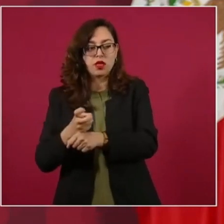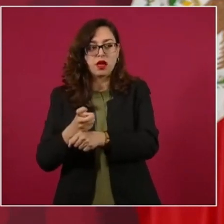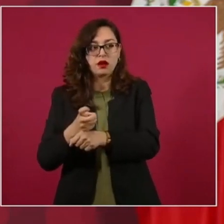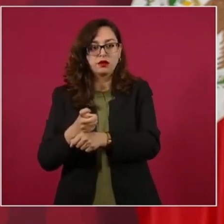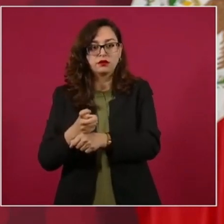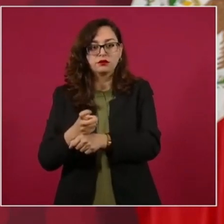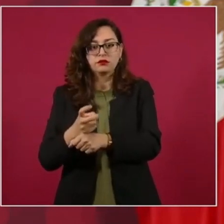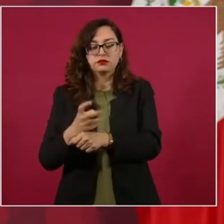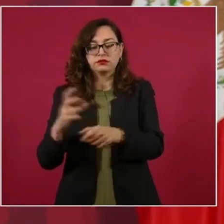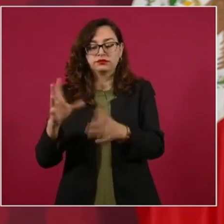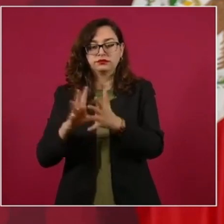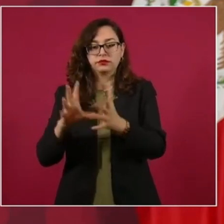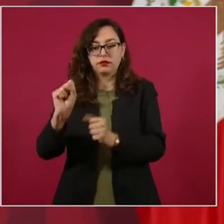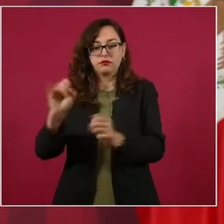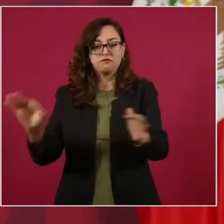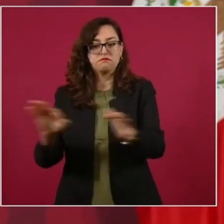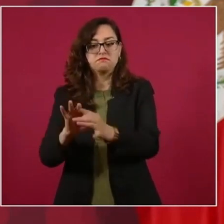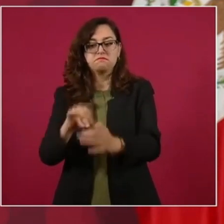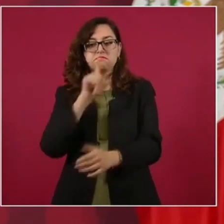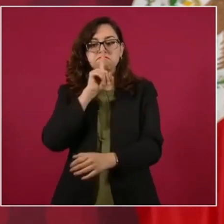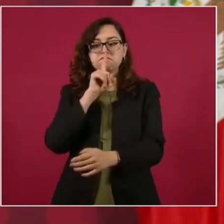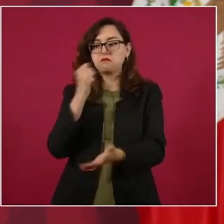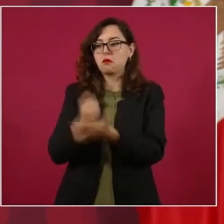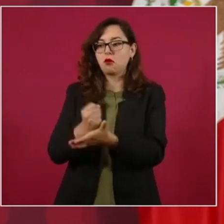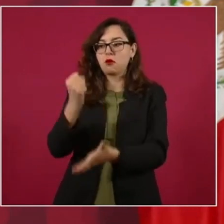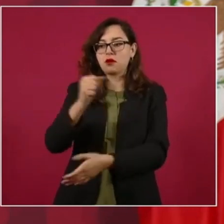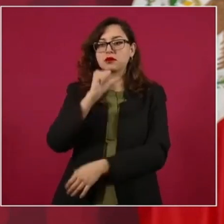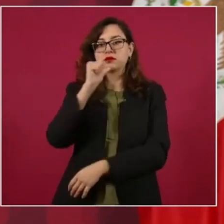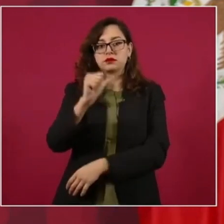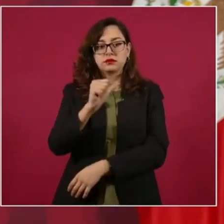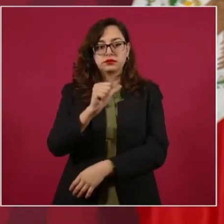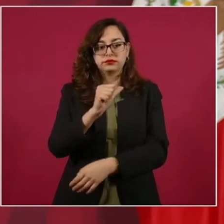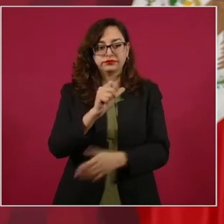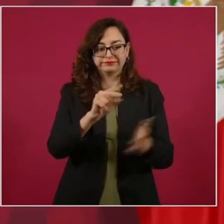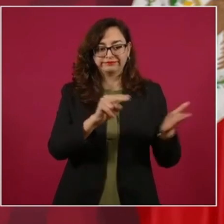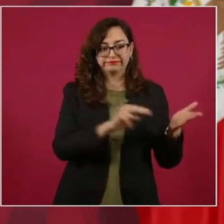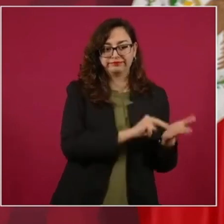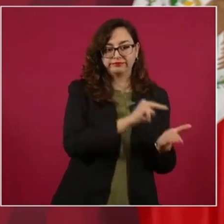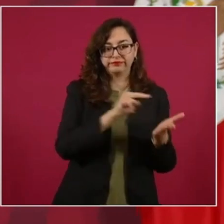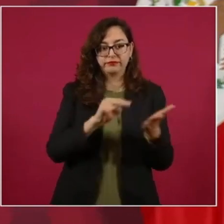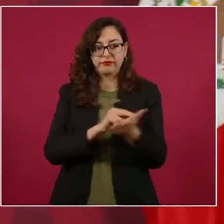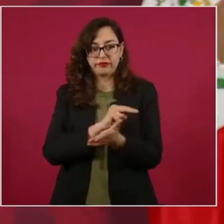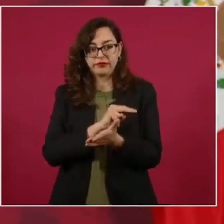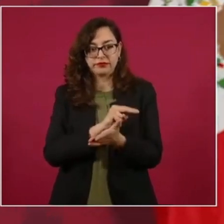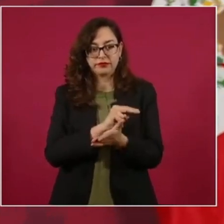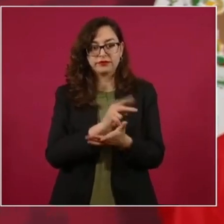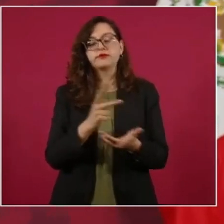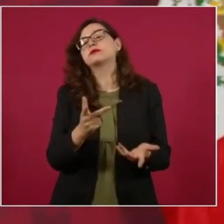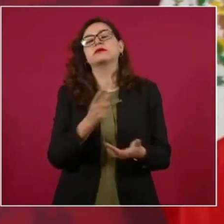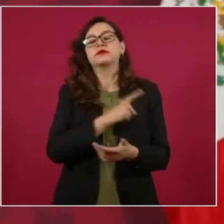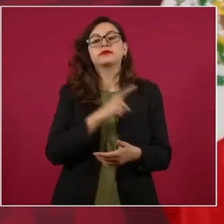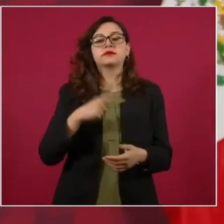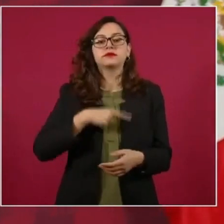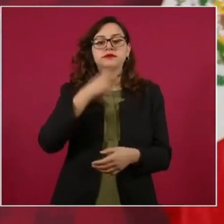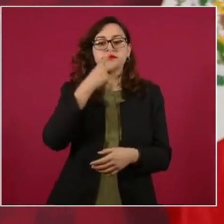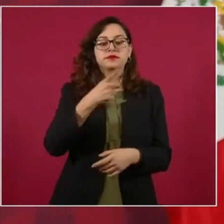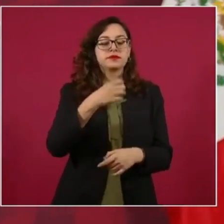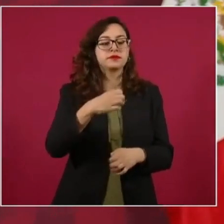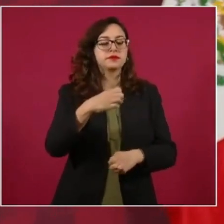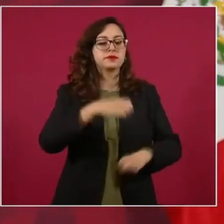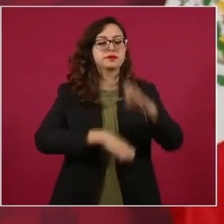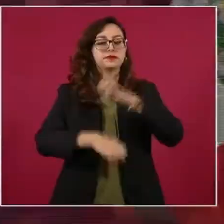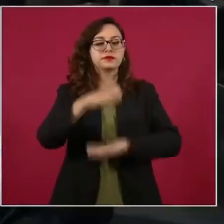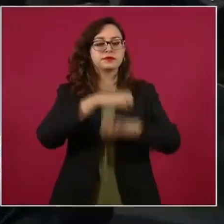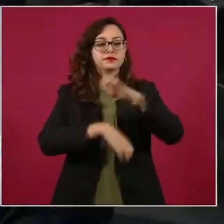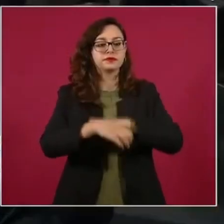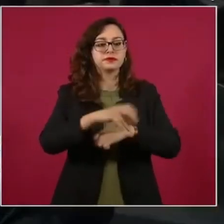aunque también hay que decirlo, los representantes de las compañías extranjeras lo que pedían